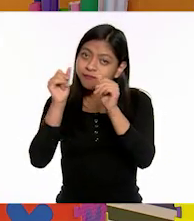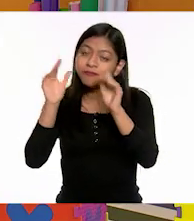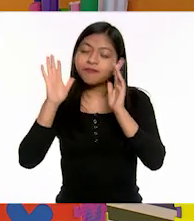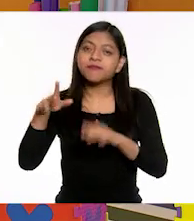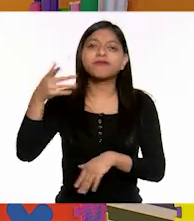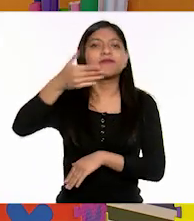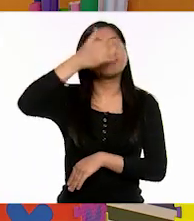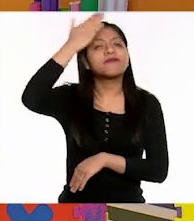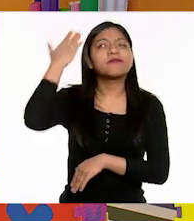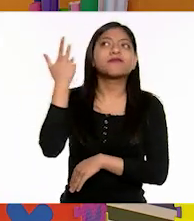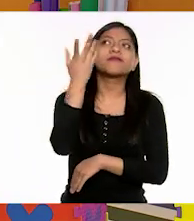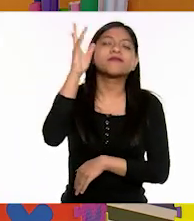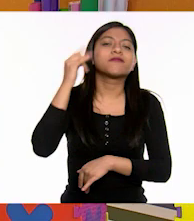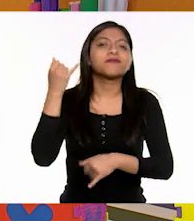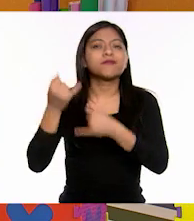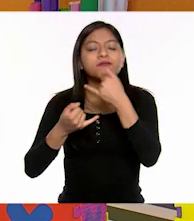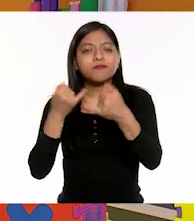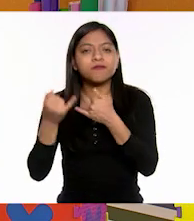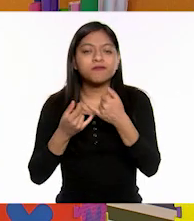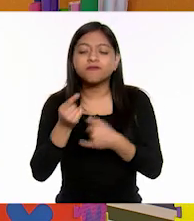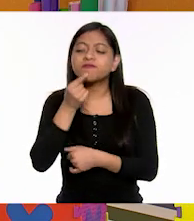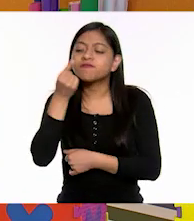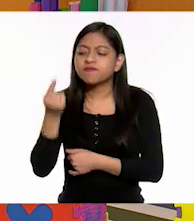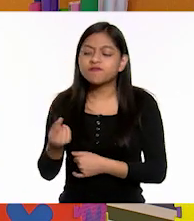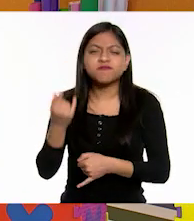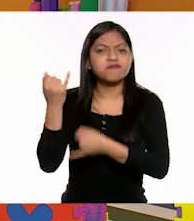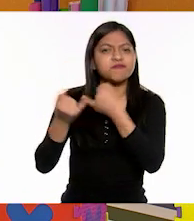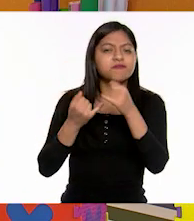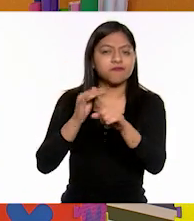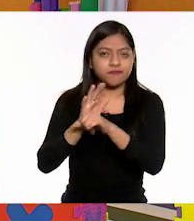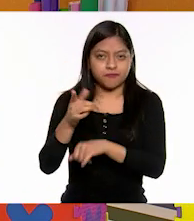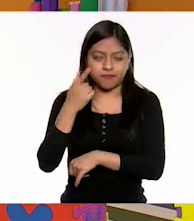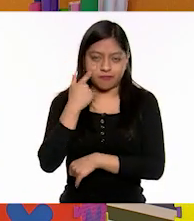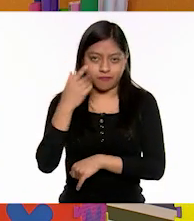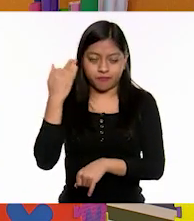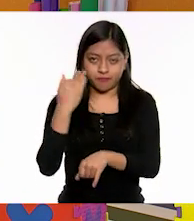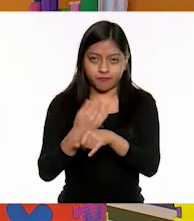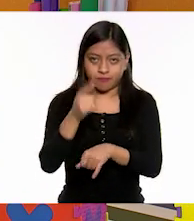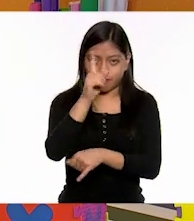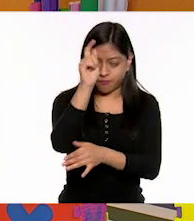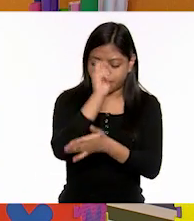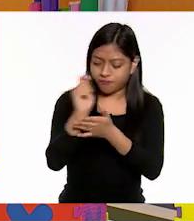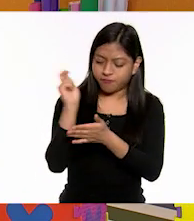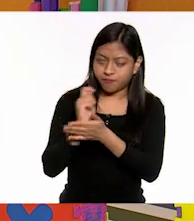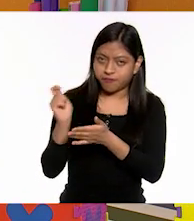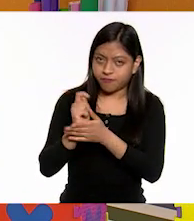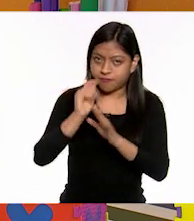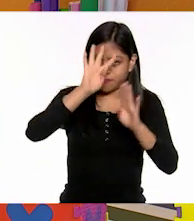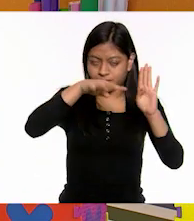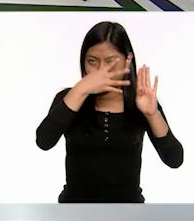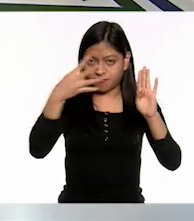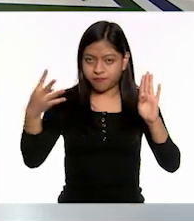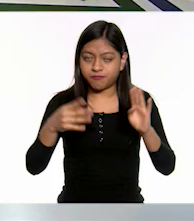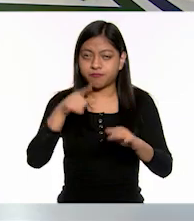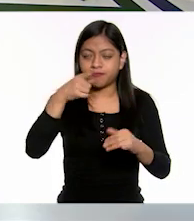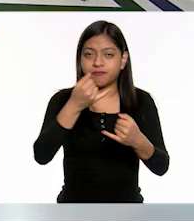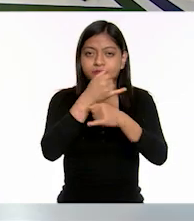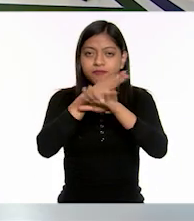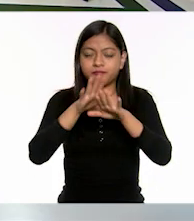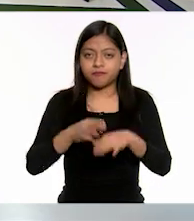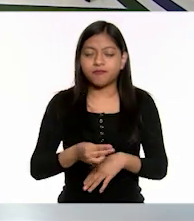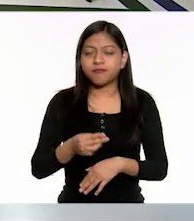que jugaban en su niñez y entonces vamos a llenar el siguiente cuadro con la información de